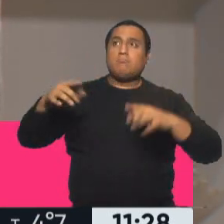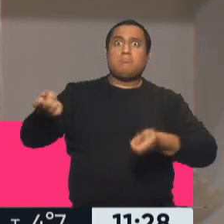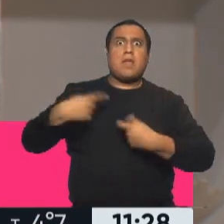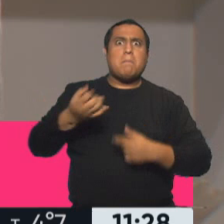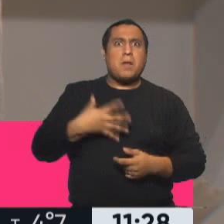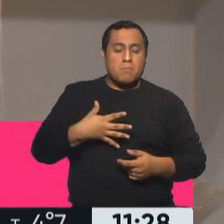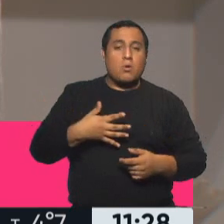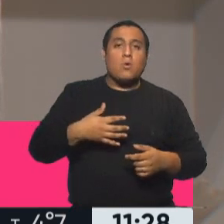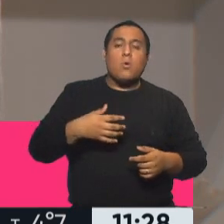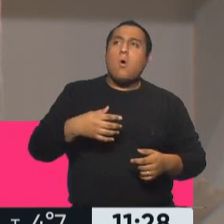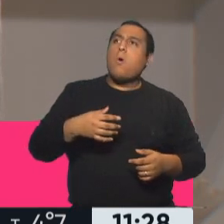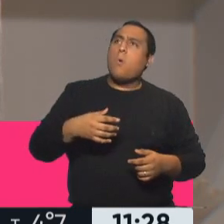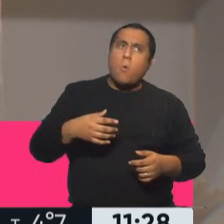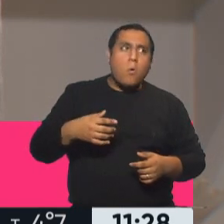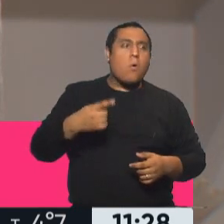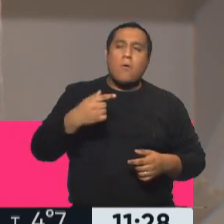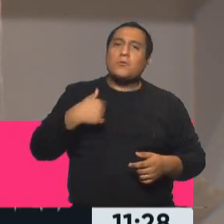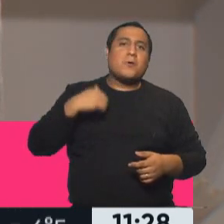me gusta, y me terminé de decidir,